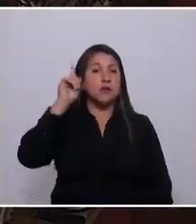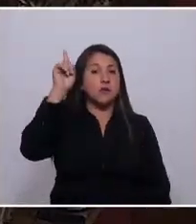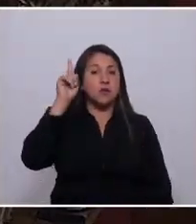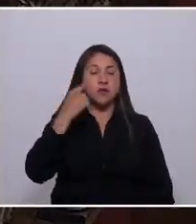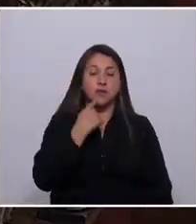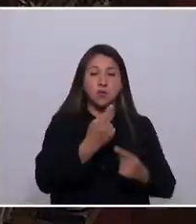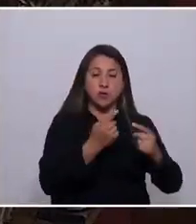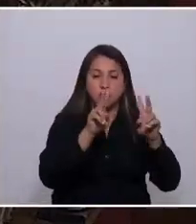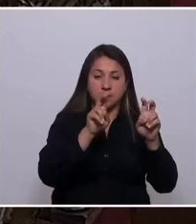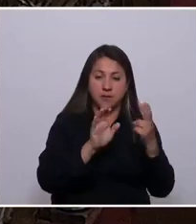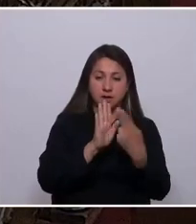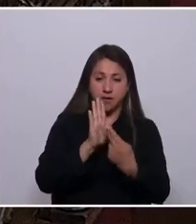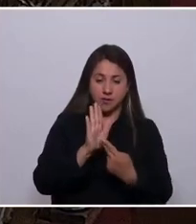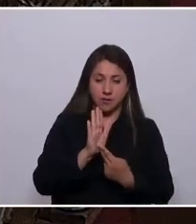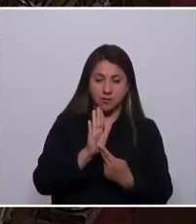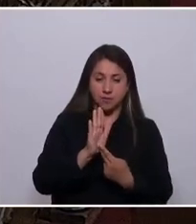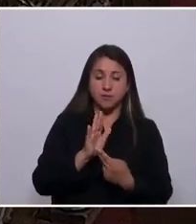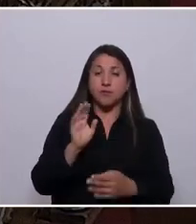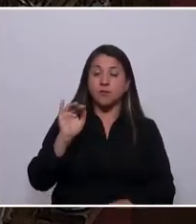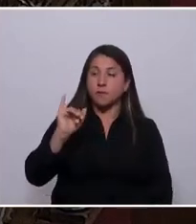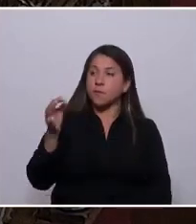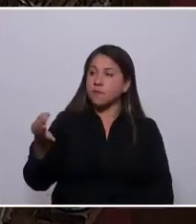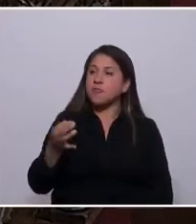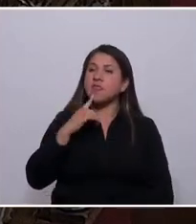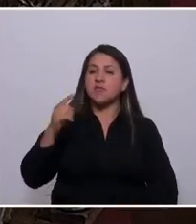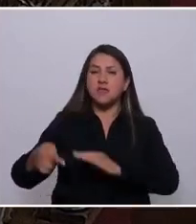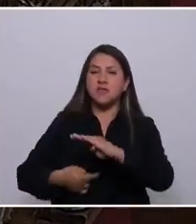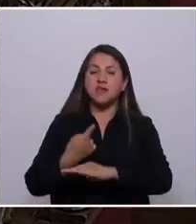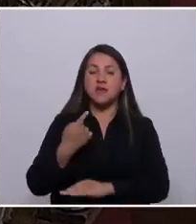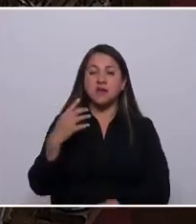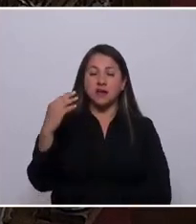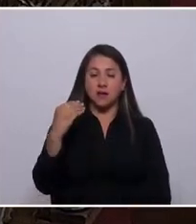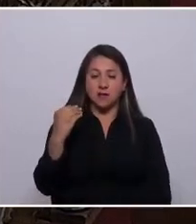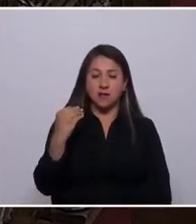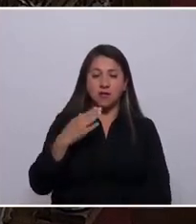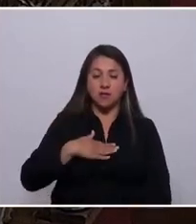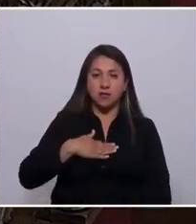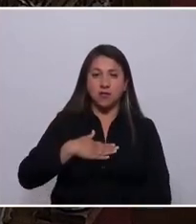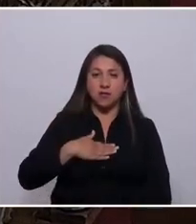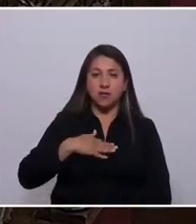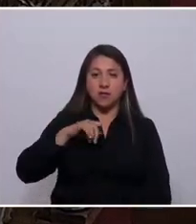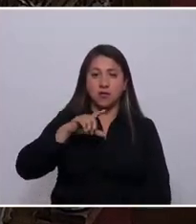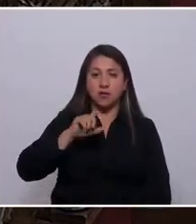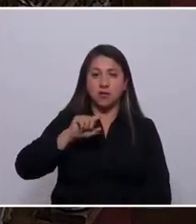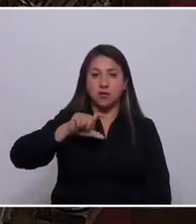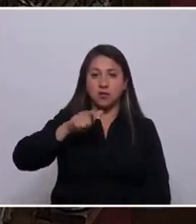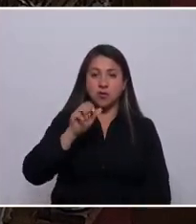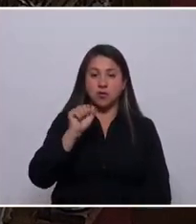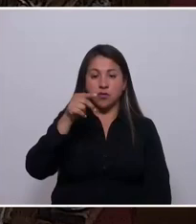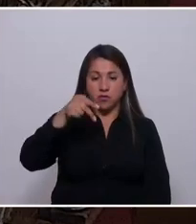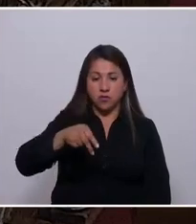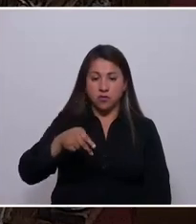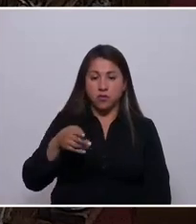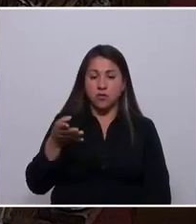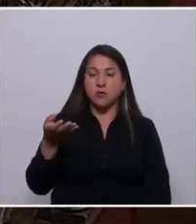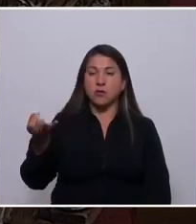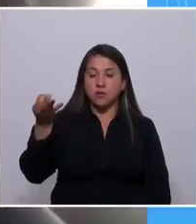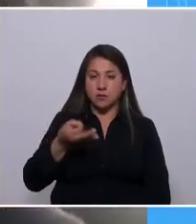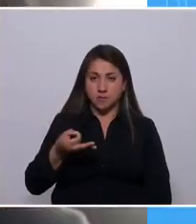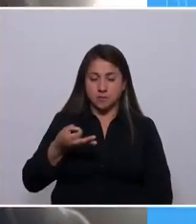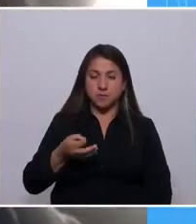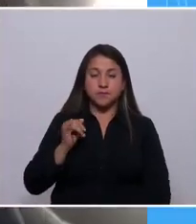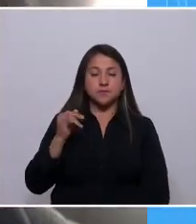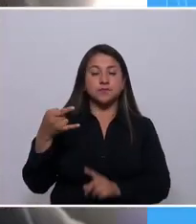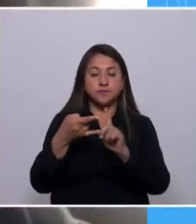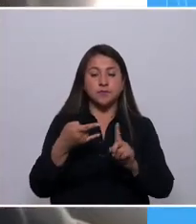reglamentaria. Sí, ¿quién hace uso de la palabra? El convencional Rodrigo Logan. Señor Logan. Sí,